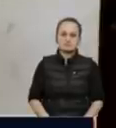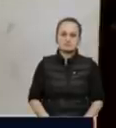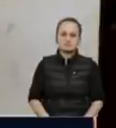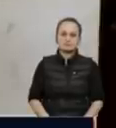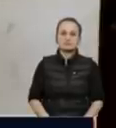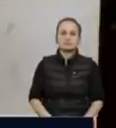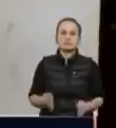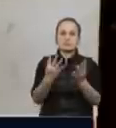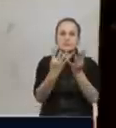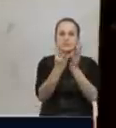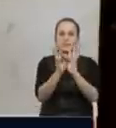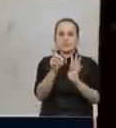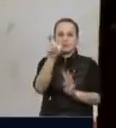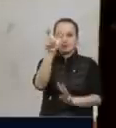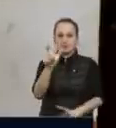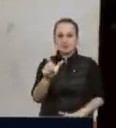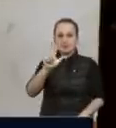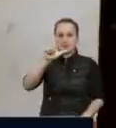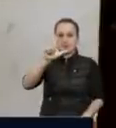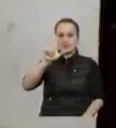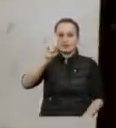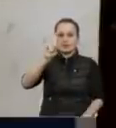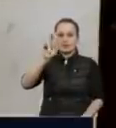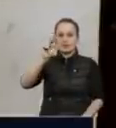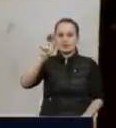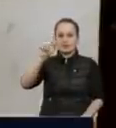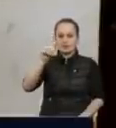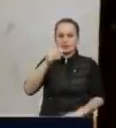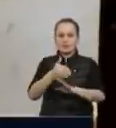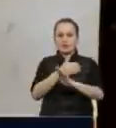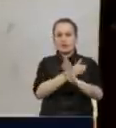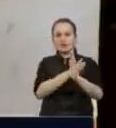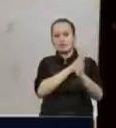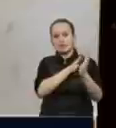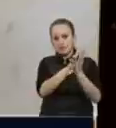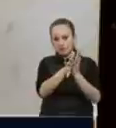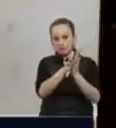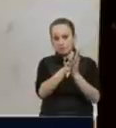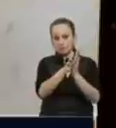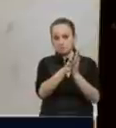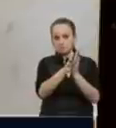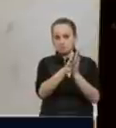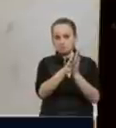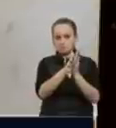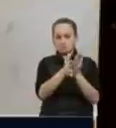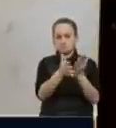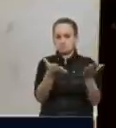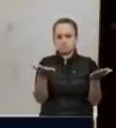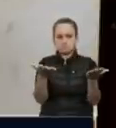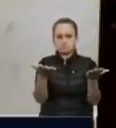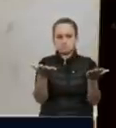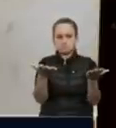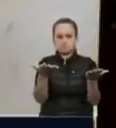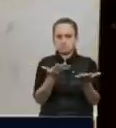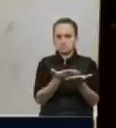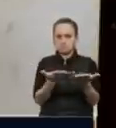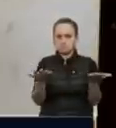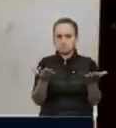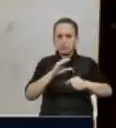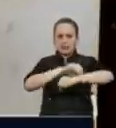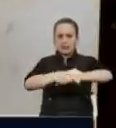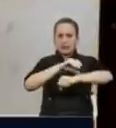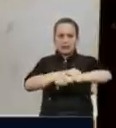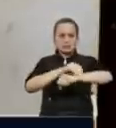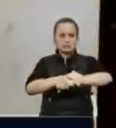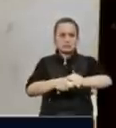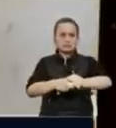el senador Luna, que no se han hecho efectivas muchas órdenes de captura.